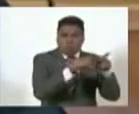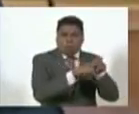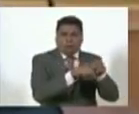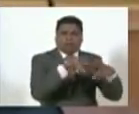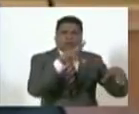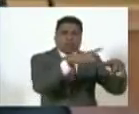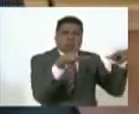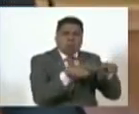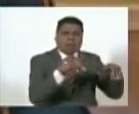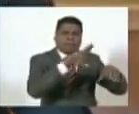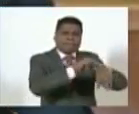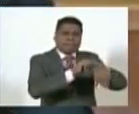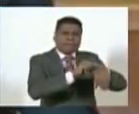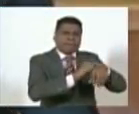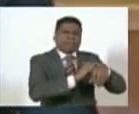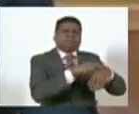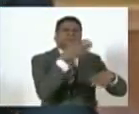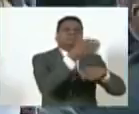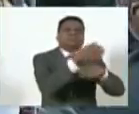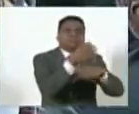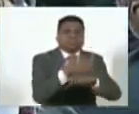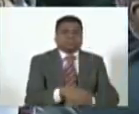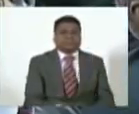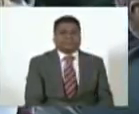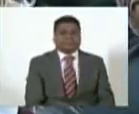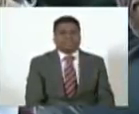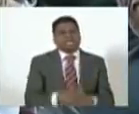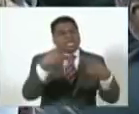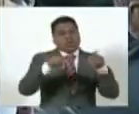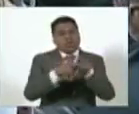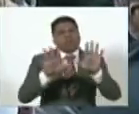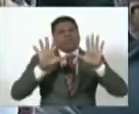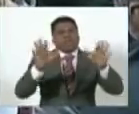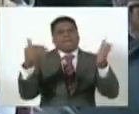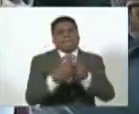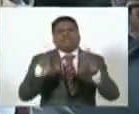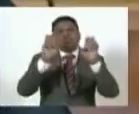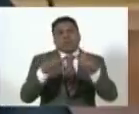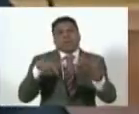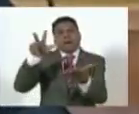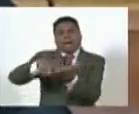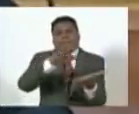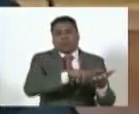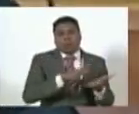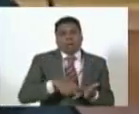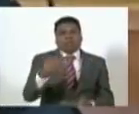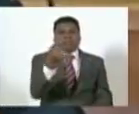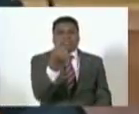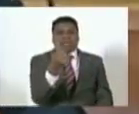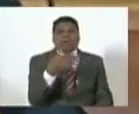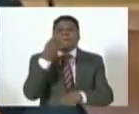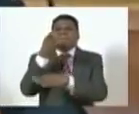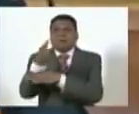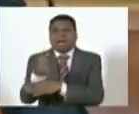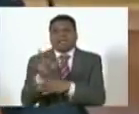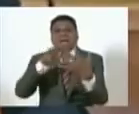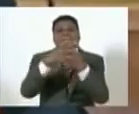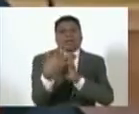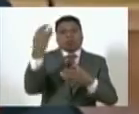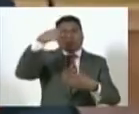popular, al ambulatorio popular. Estos 10.000 nuevos que ha aprobado los recursos es para que vayan también barrio